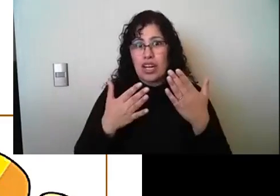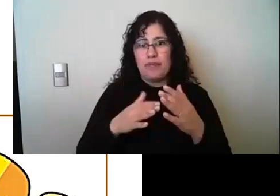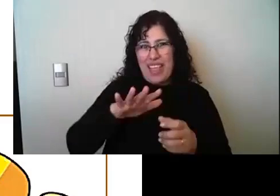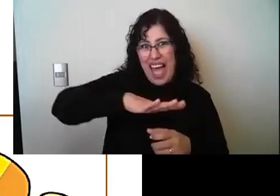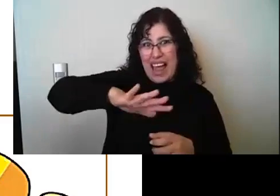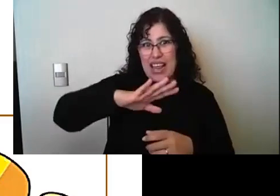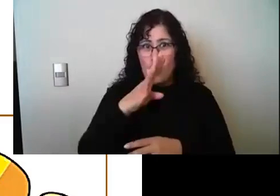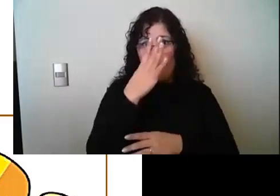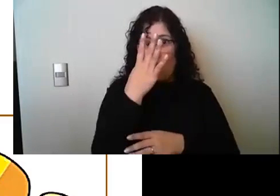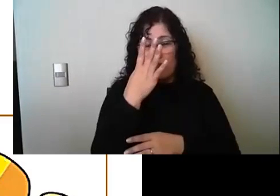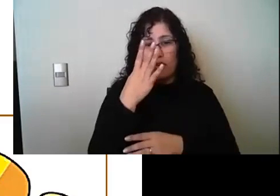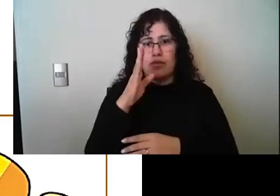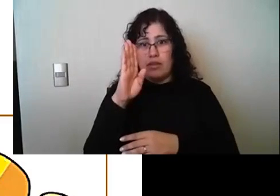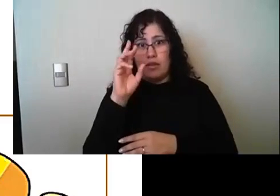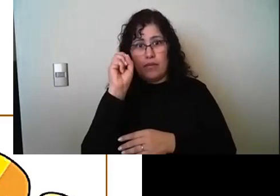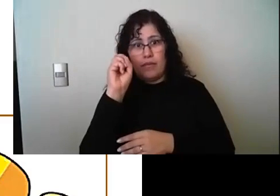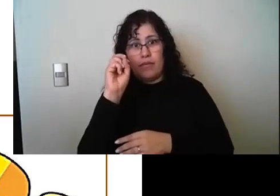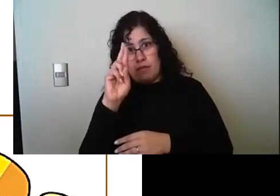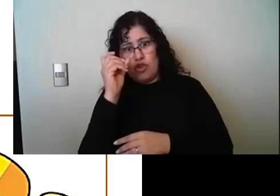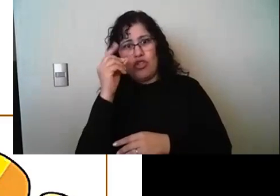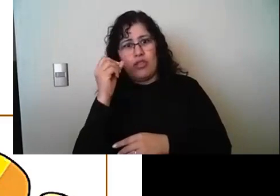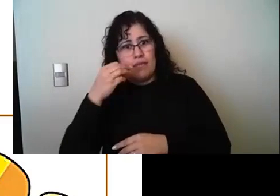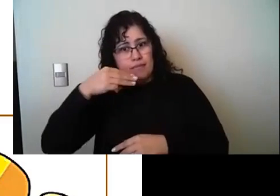que es esta que está aquí, es la área motora primaria. Y esto es el giro